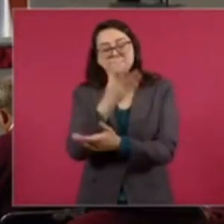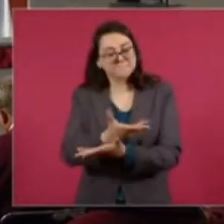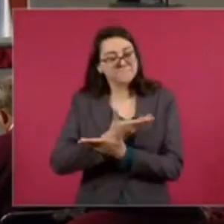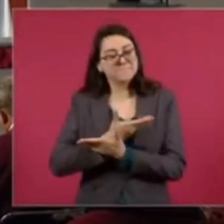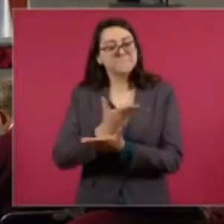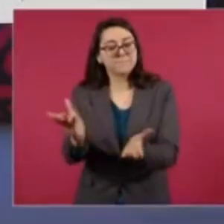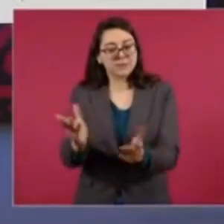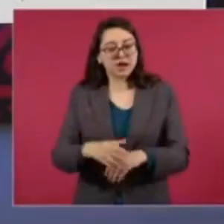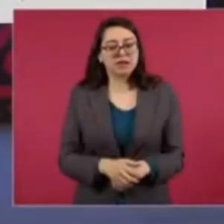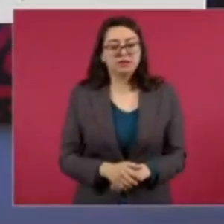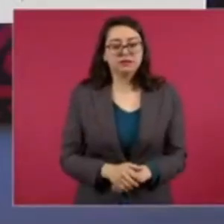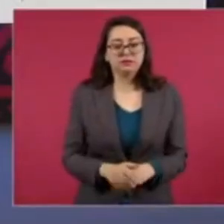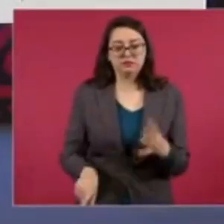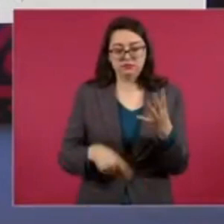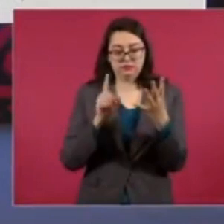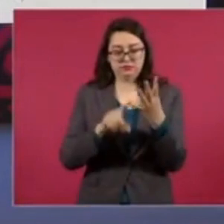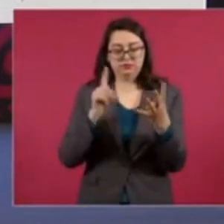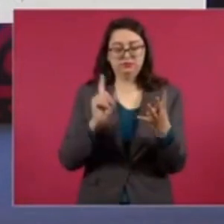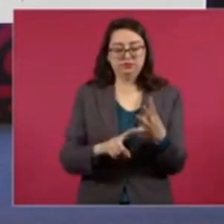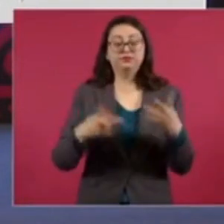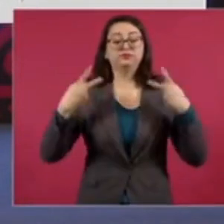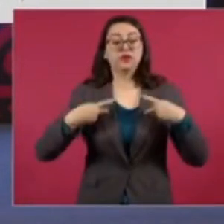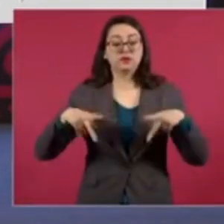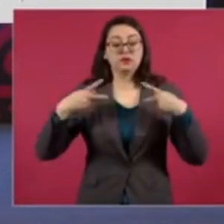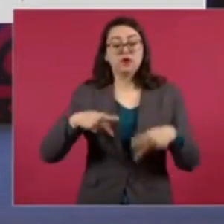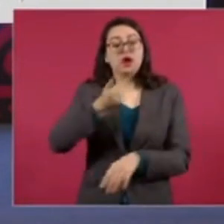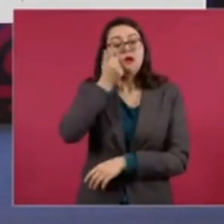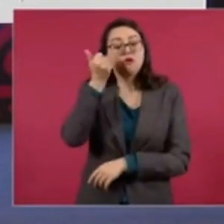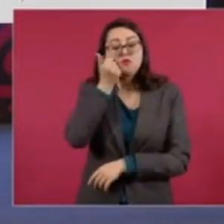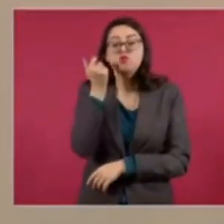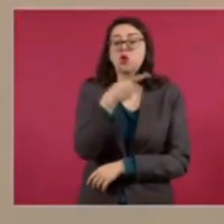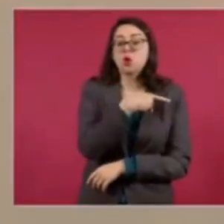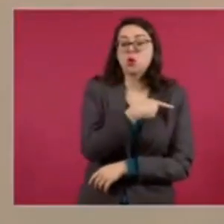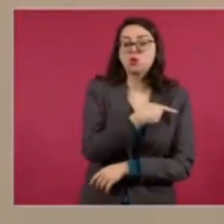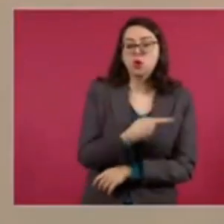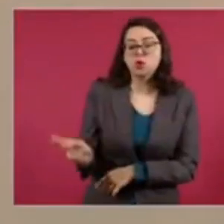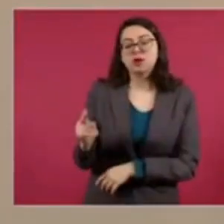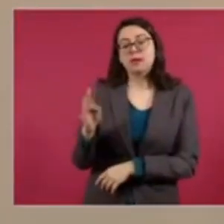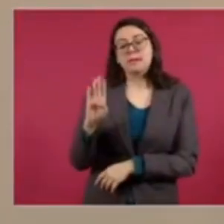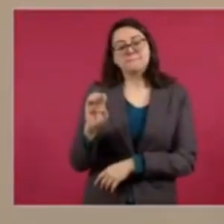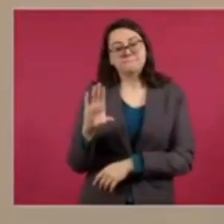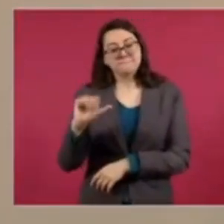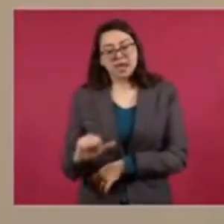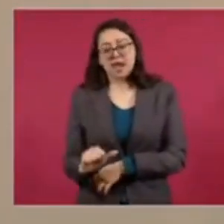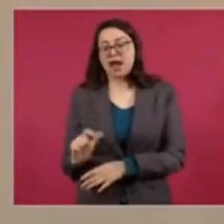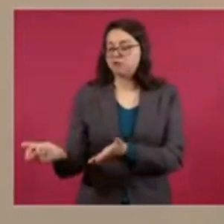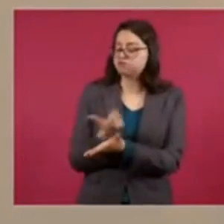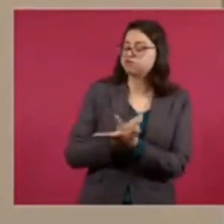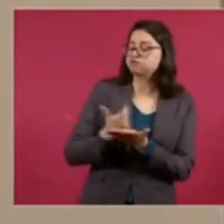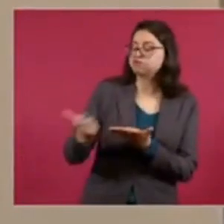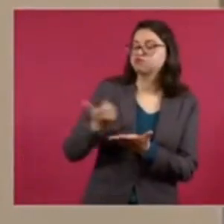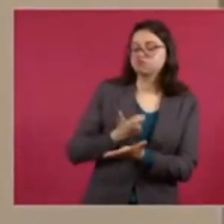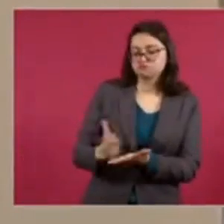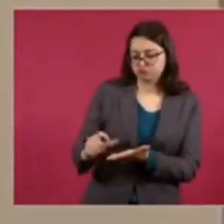aunque ya no pueda aparecer con su nombre, pero la campaña va a ser esa. La campaña va a ser López hablando de